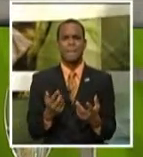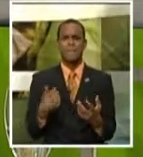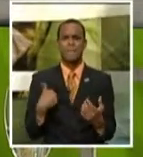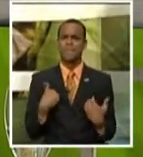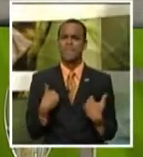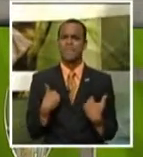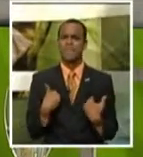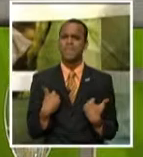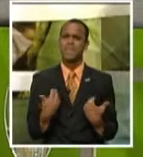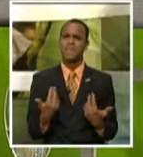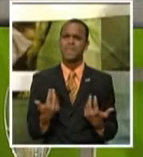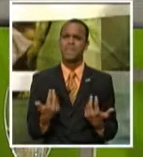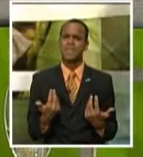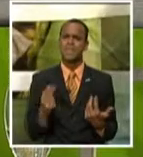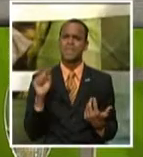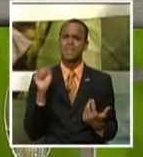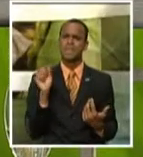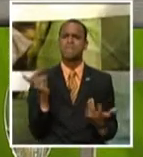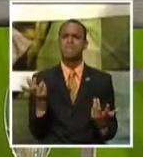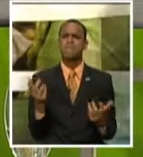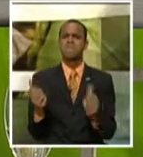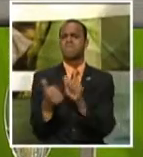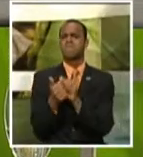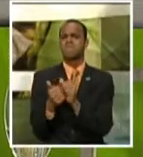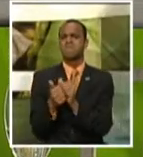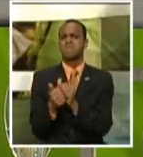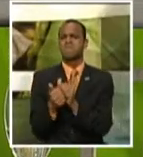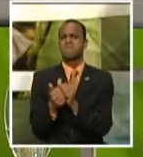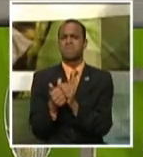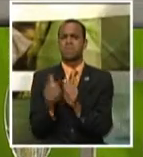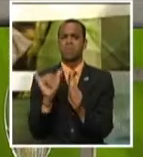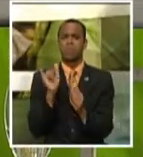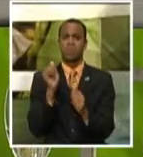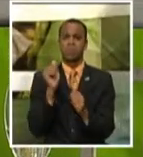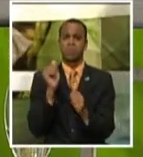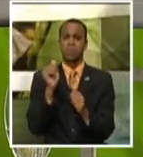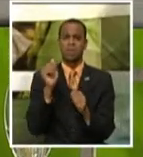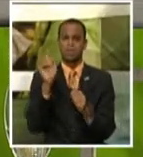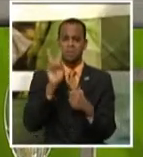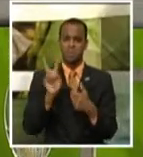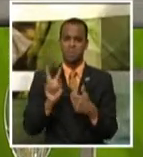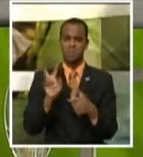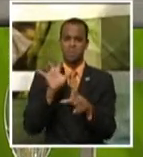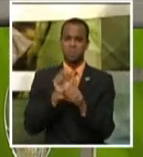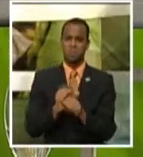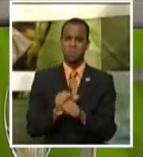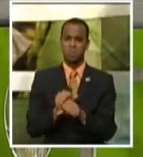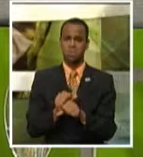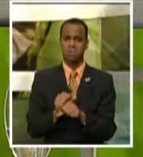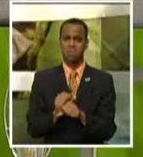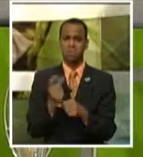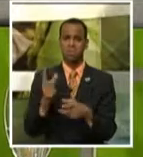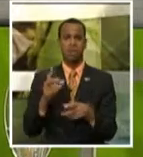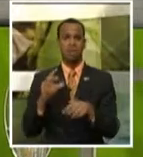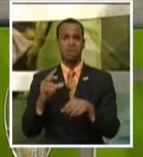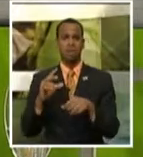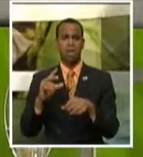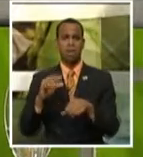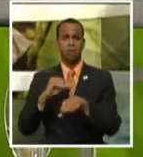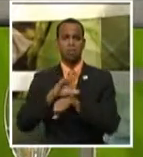tendremos la compañía de, como cada viernes lo venimos haciendo, del Consejo Nacional